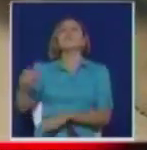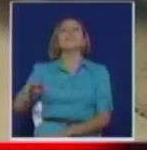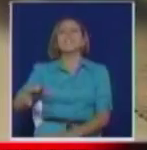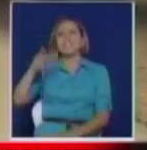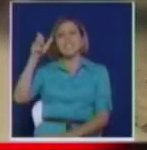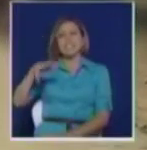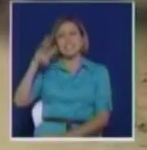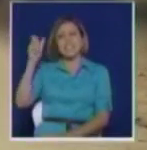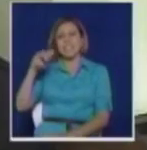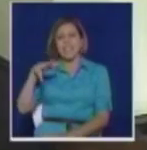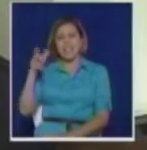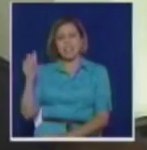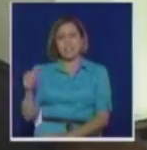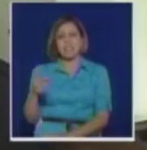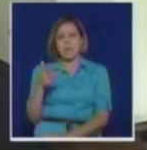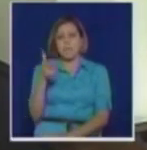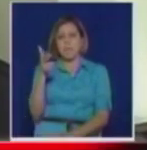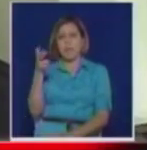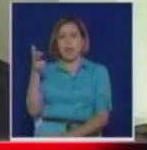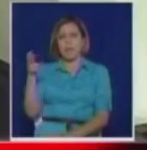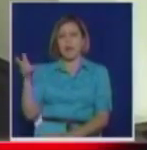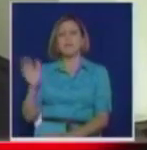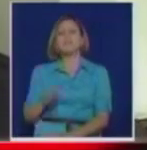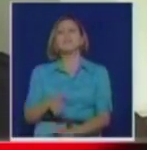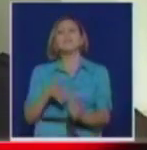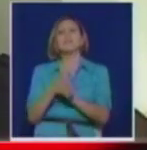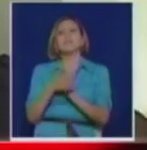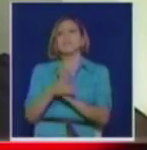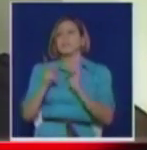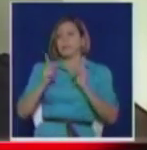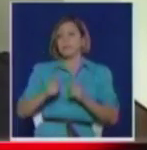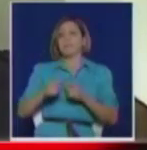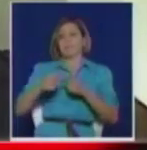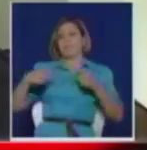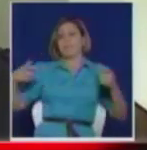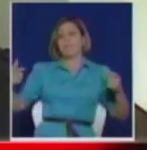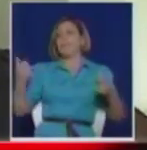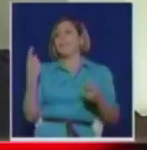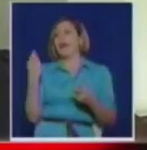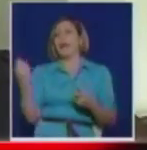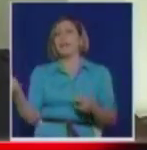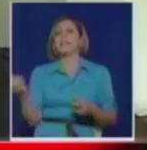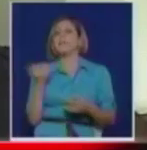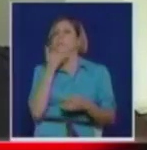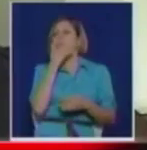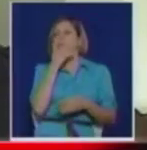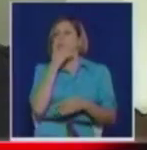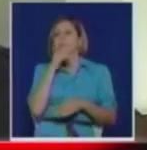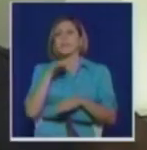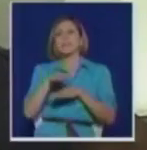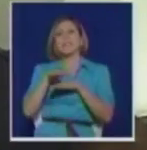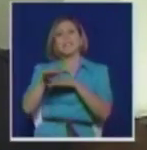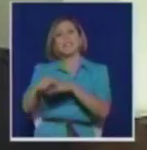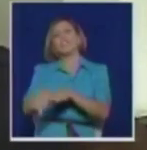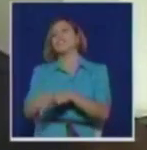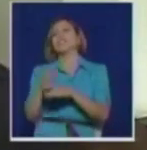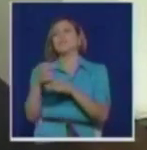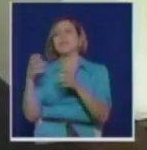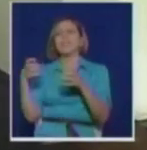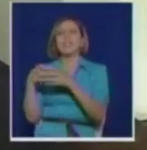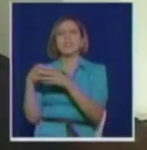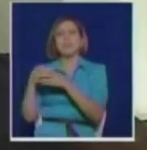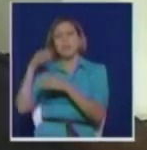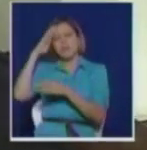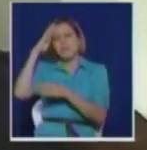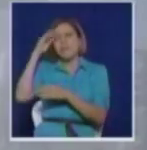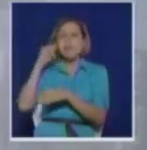uno de los mayores problemas. Estamos creciendo en hombres, pero no en infraestructura. Estaciones para 20 o 30 policías, hoy tienen